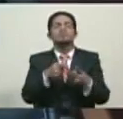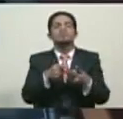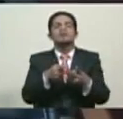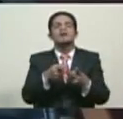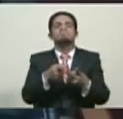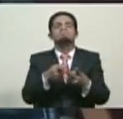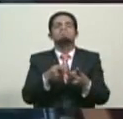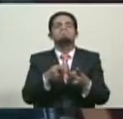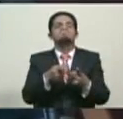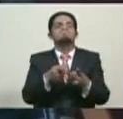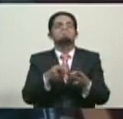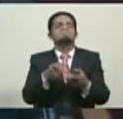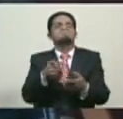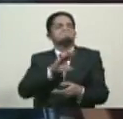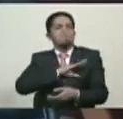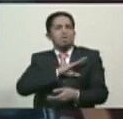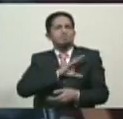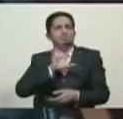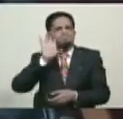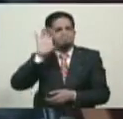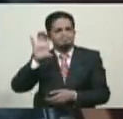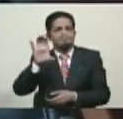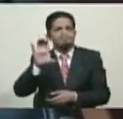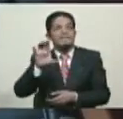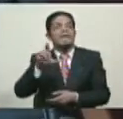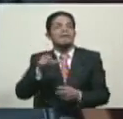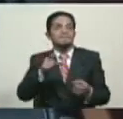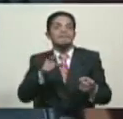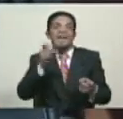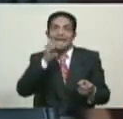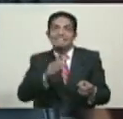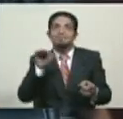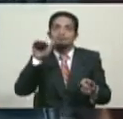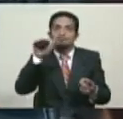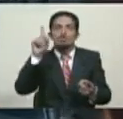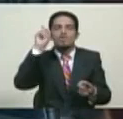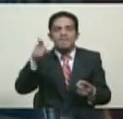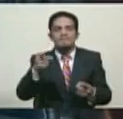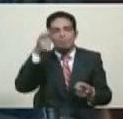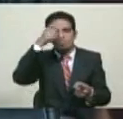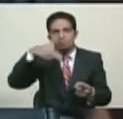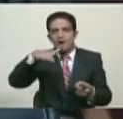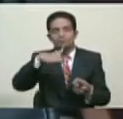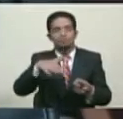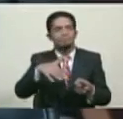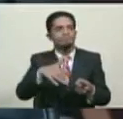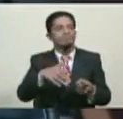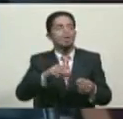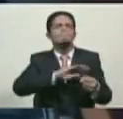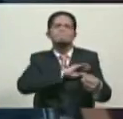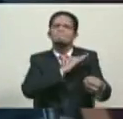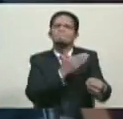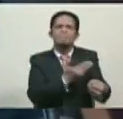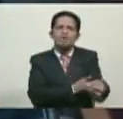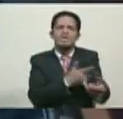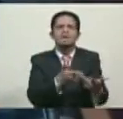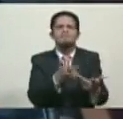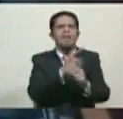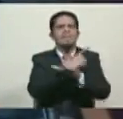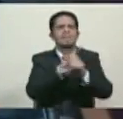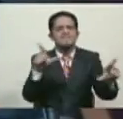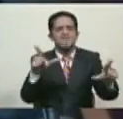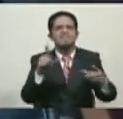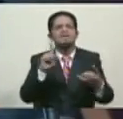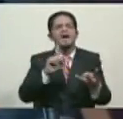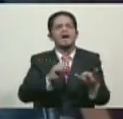el de Venezuela. Sus bases deben ser la soberanía del pueblo, la división de los poderes, la libertad civil,